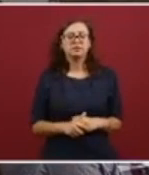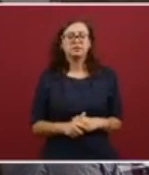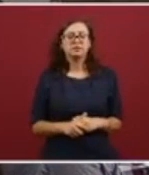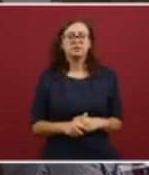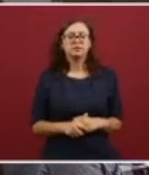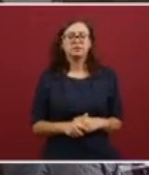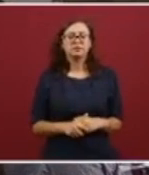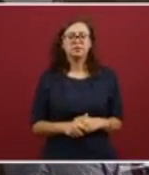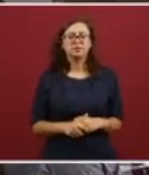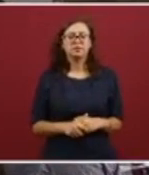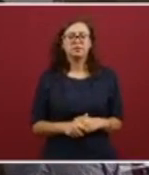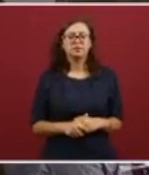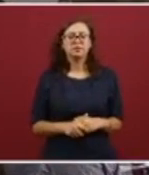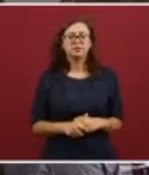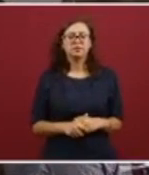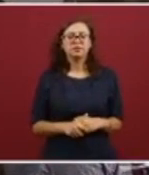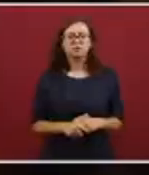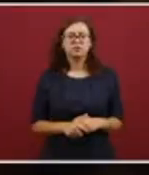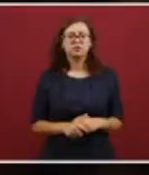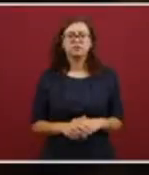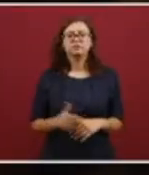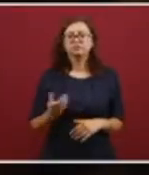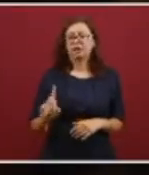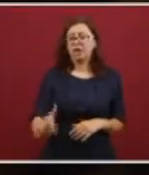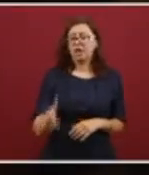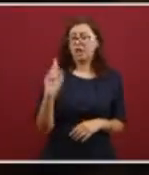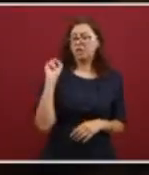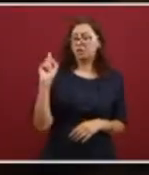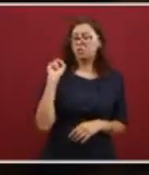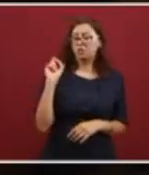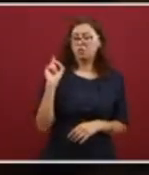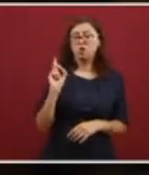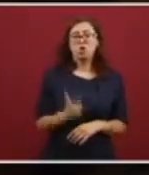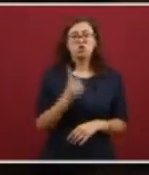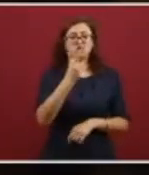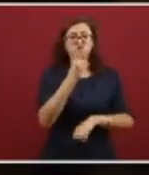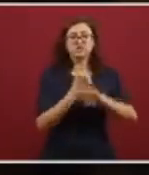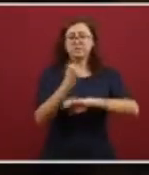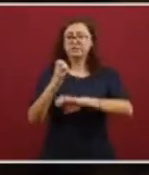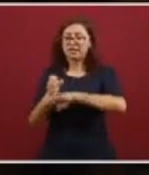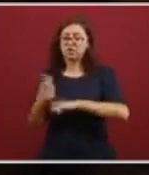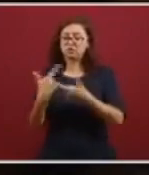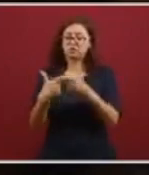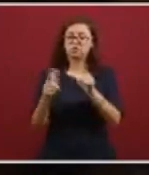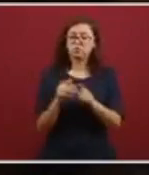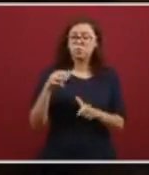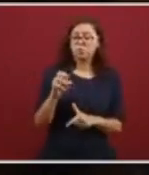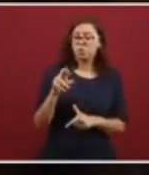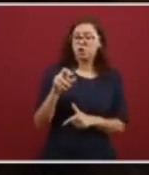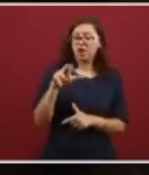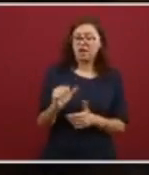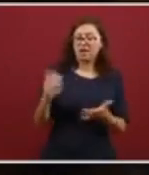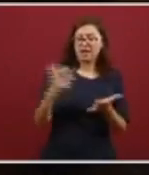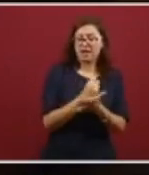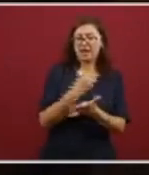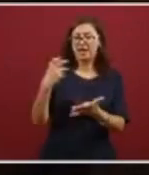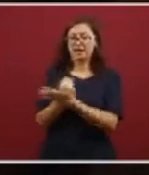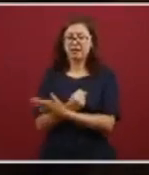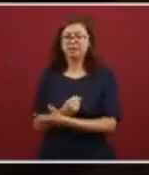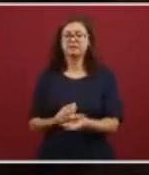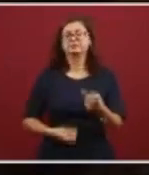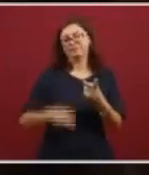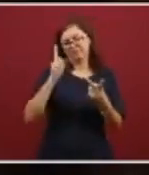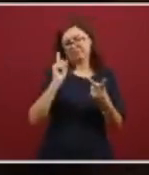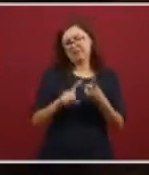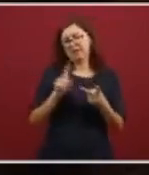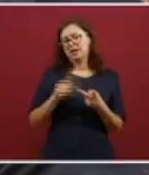triunfo de Morena de dos gubernaturas el domingo. ¿Qué lectura le da? Y preguntarle de una vez, en el caso Lozoya sabemos que sigue su curso,